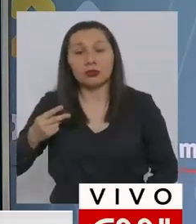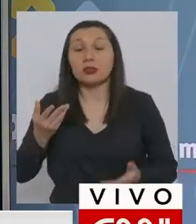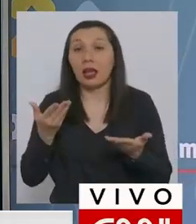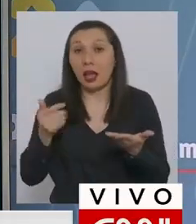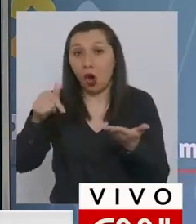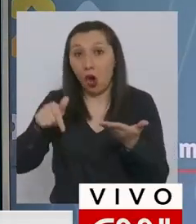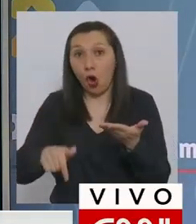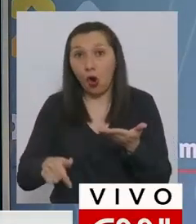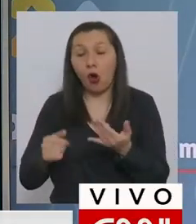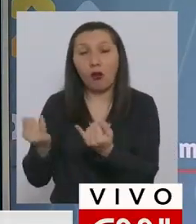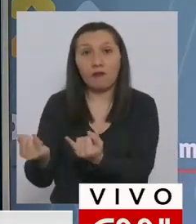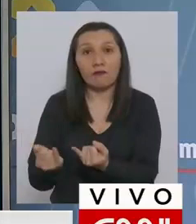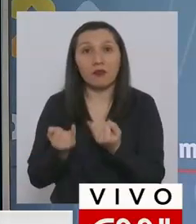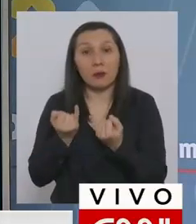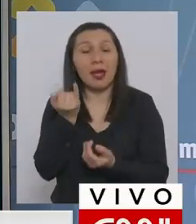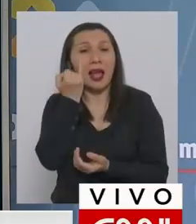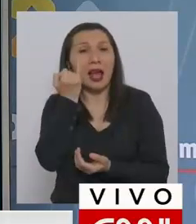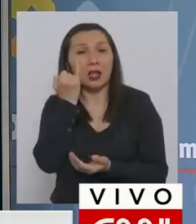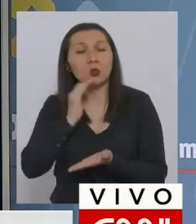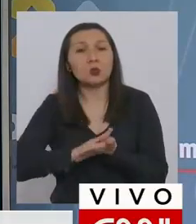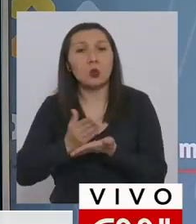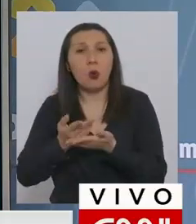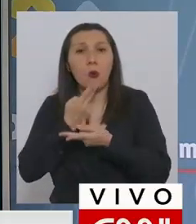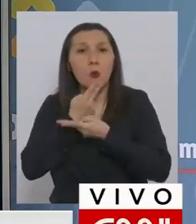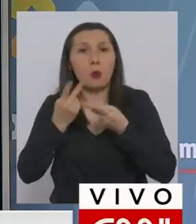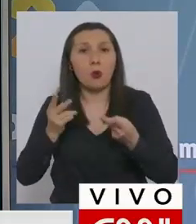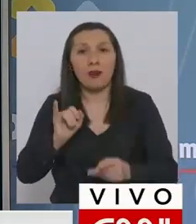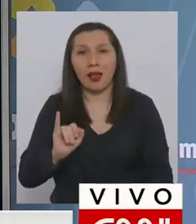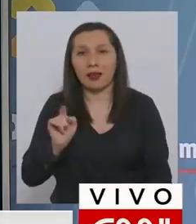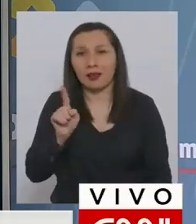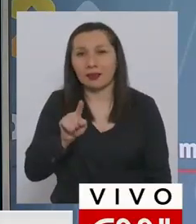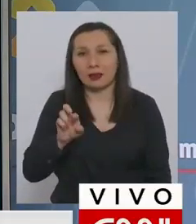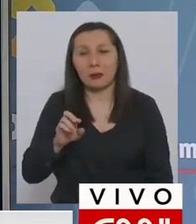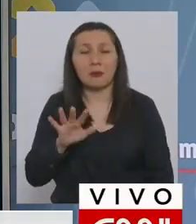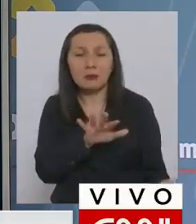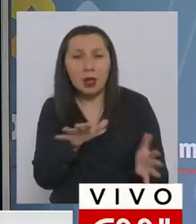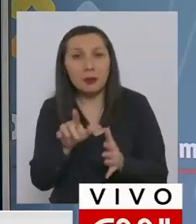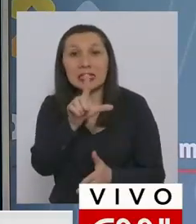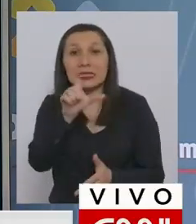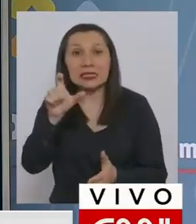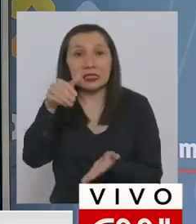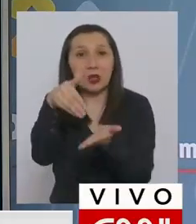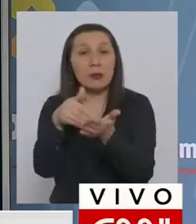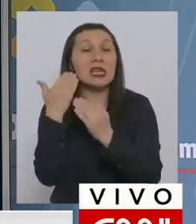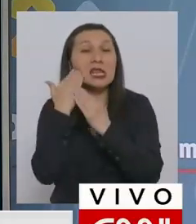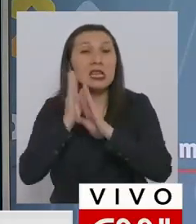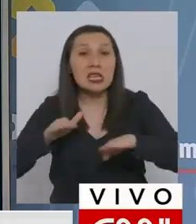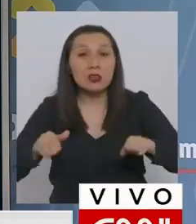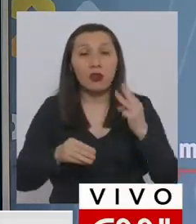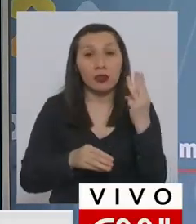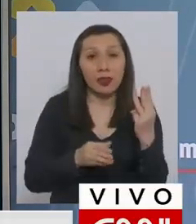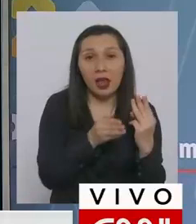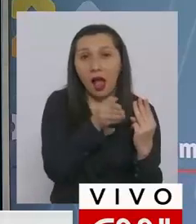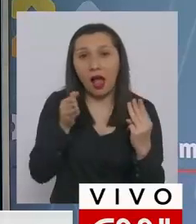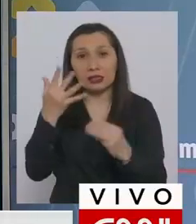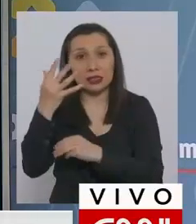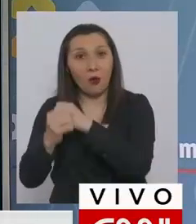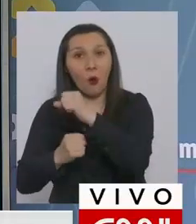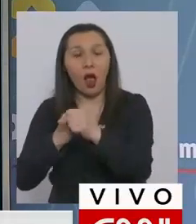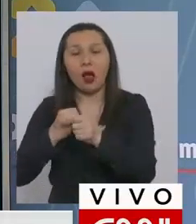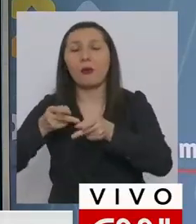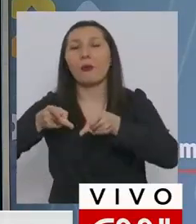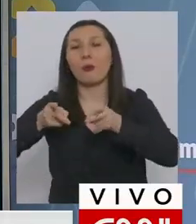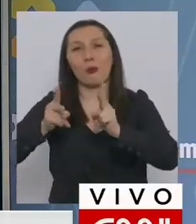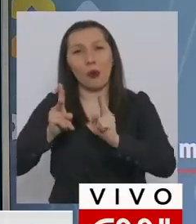semanales, mayormente entre 0 y 2 casos a la semana, tal cual como muestra la gráfica. Esto es muy positivo y es probable